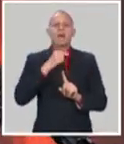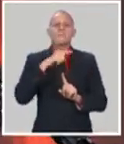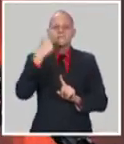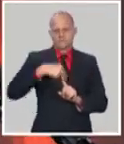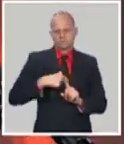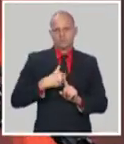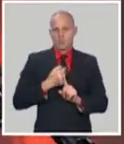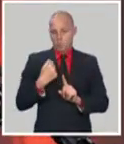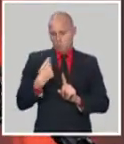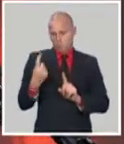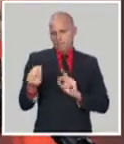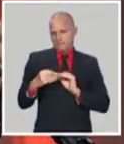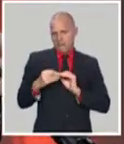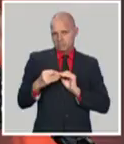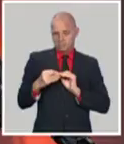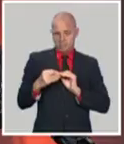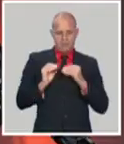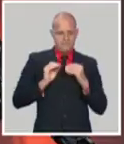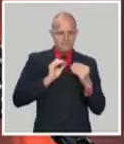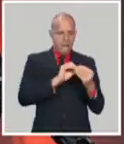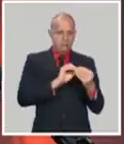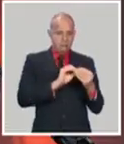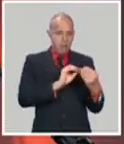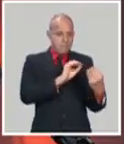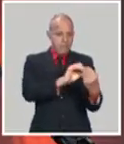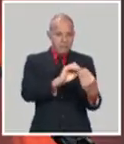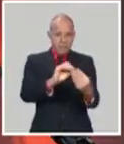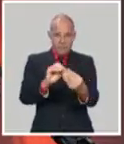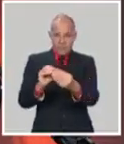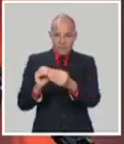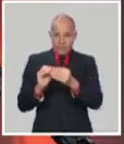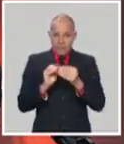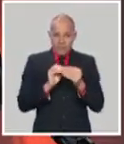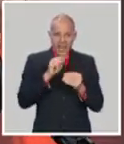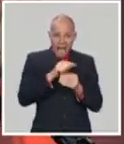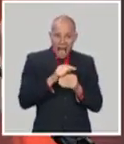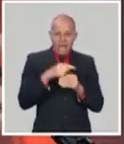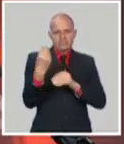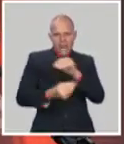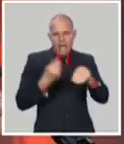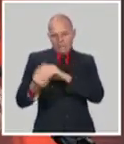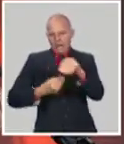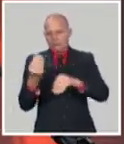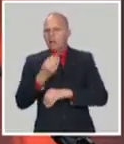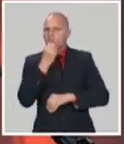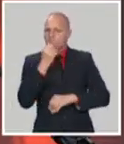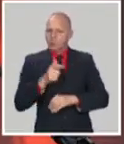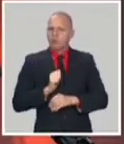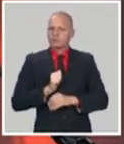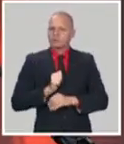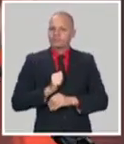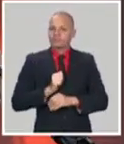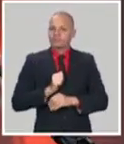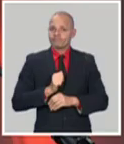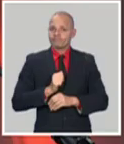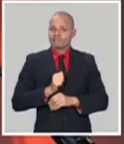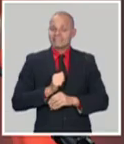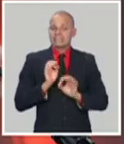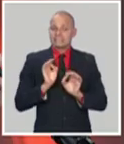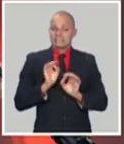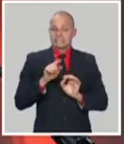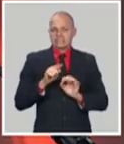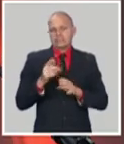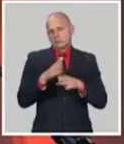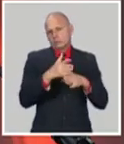ir surgiendo una mutación específica, pero pueden aparecer virus con varios grupos de mutación. Todo esto, una mutación,